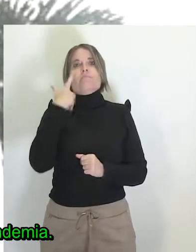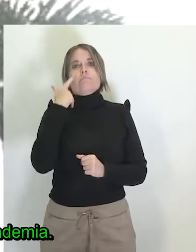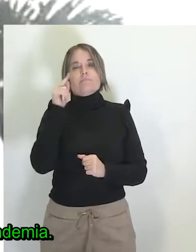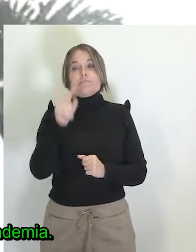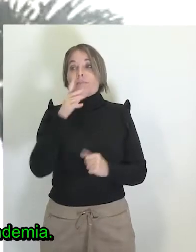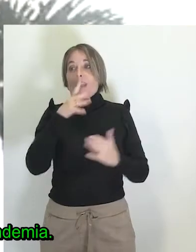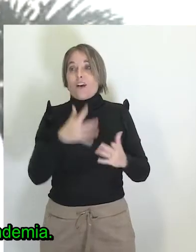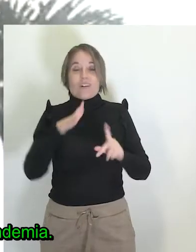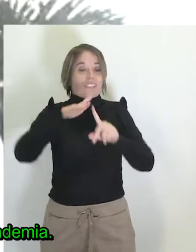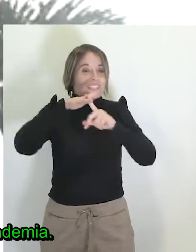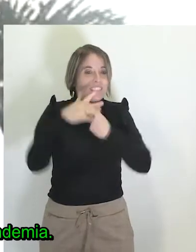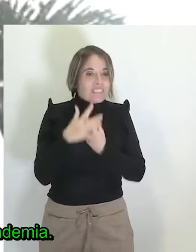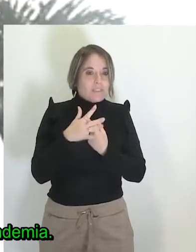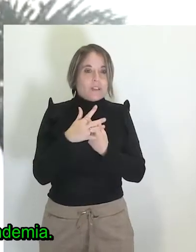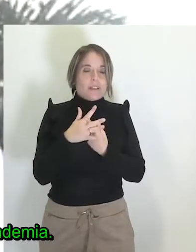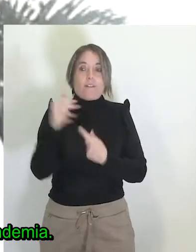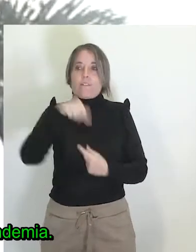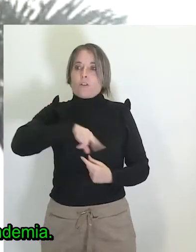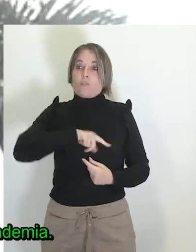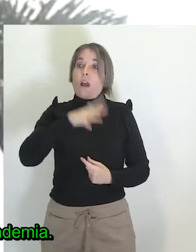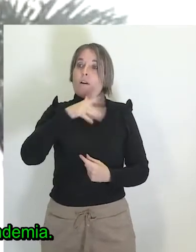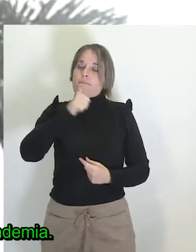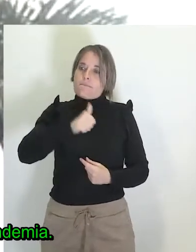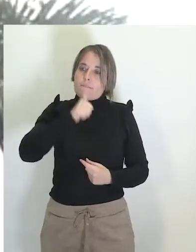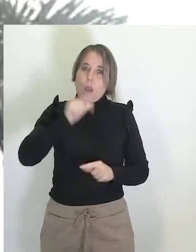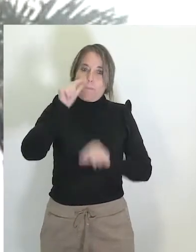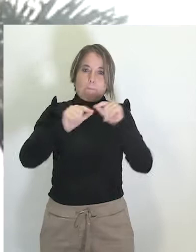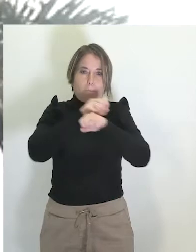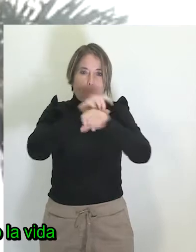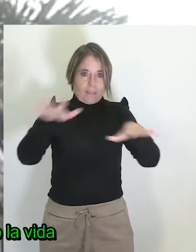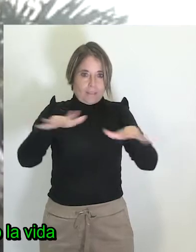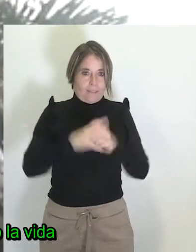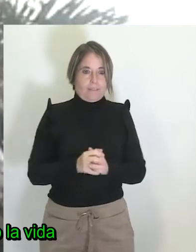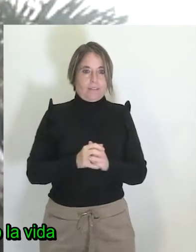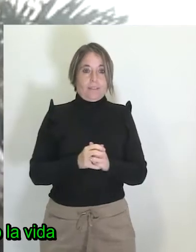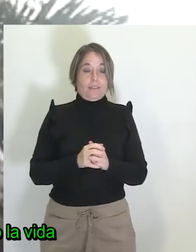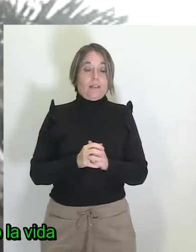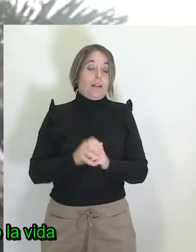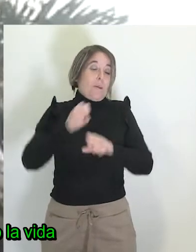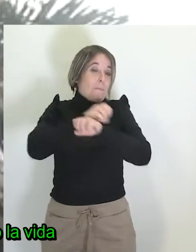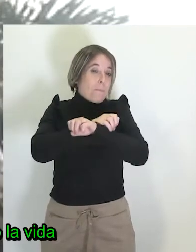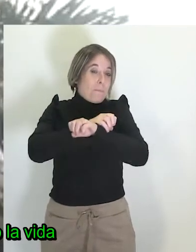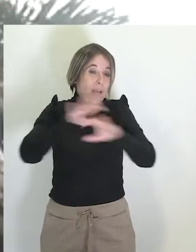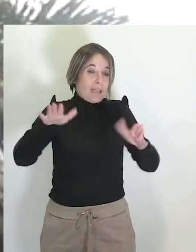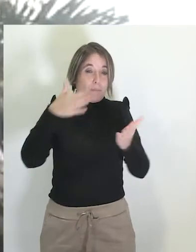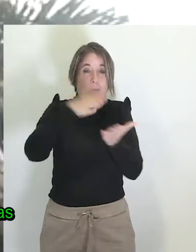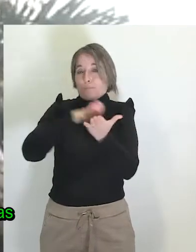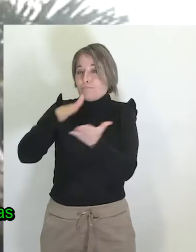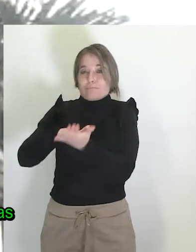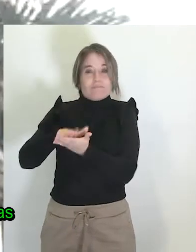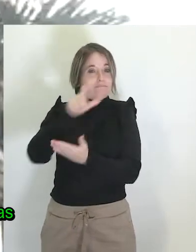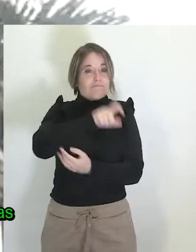ello, estamos sobreviviendo a una pandemia que ha cobrado la vida